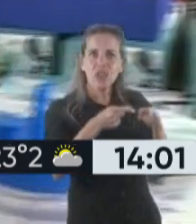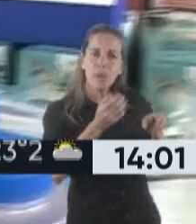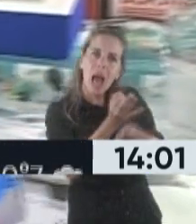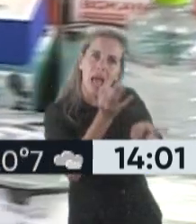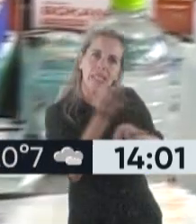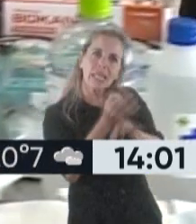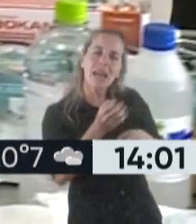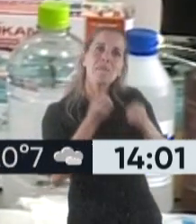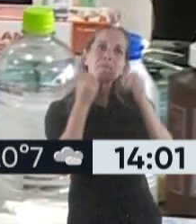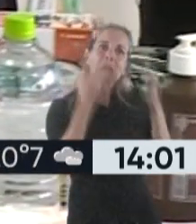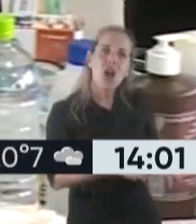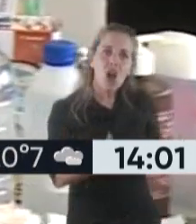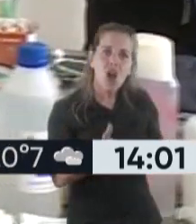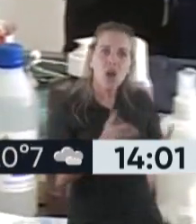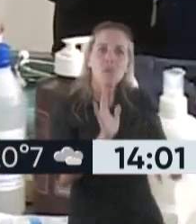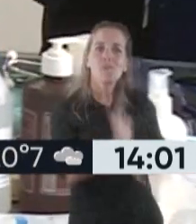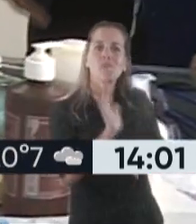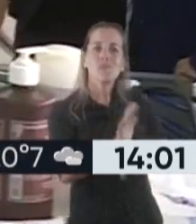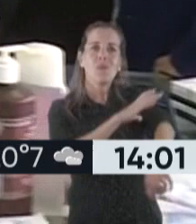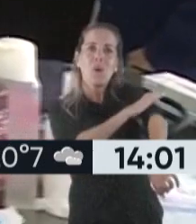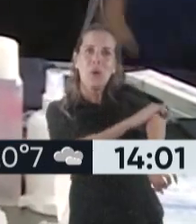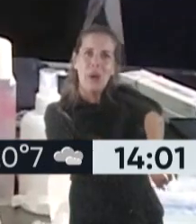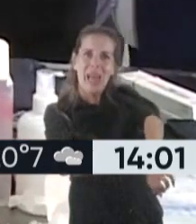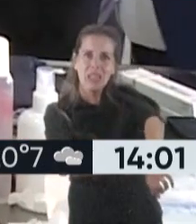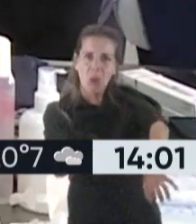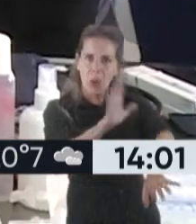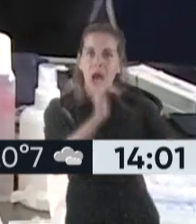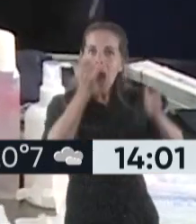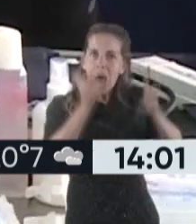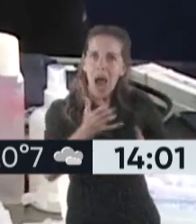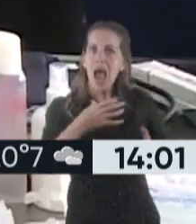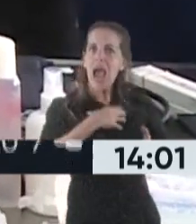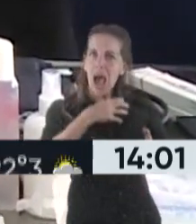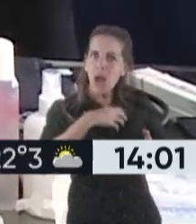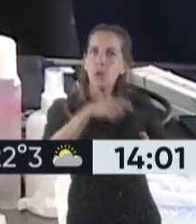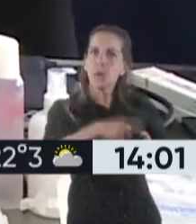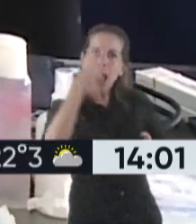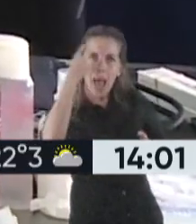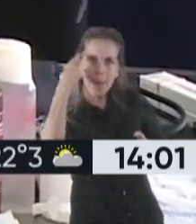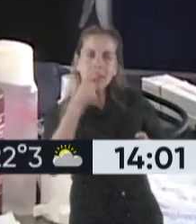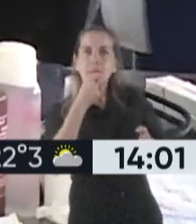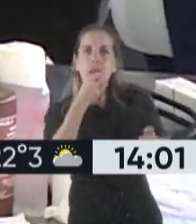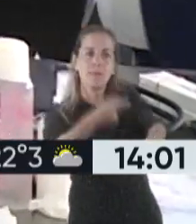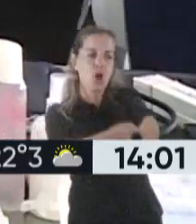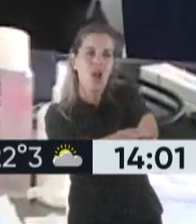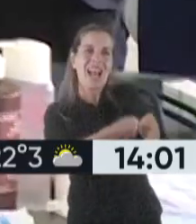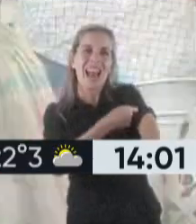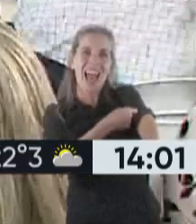educativa. Y ya no tenemos gente que está aprendiendo a canalizar a una persona sobre el cuerpo